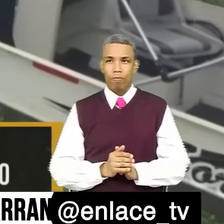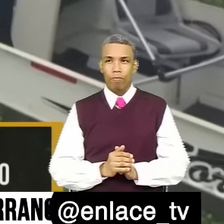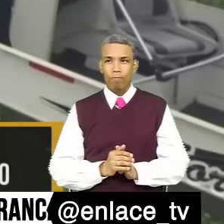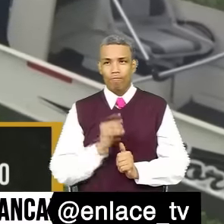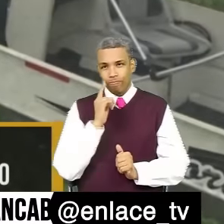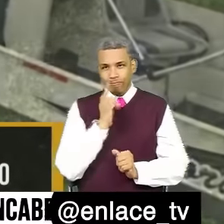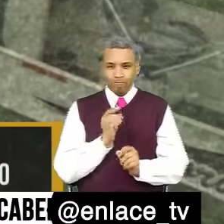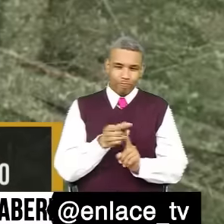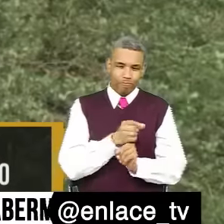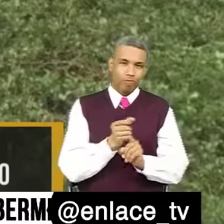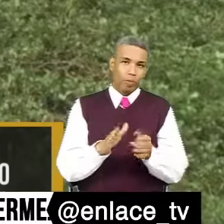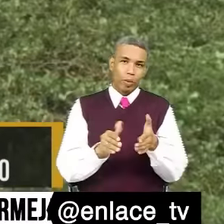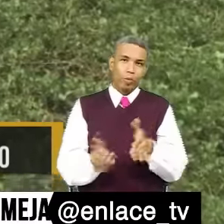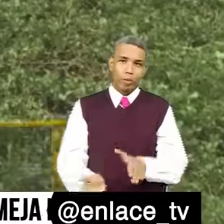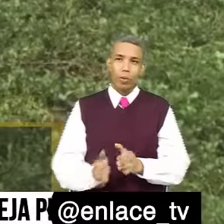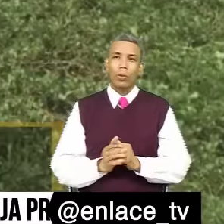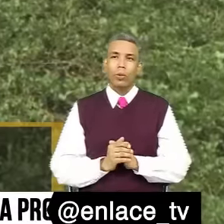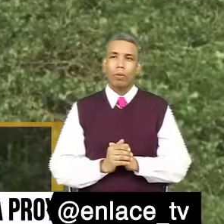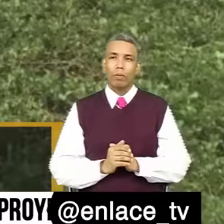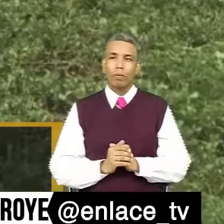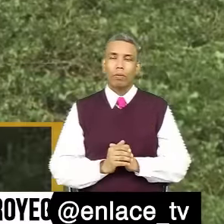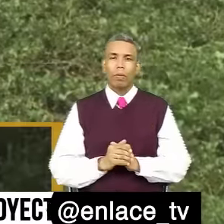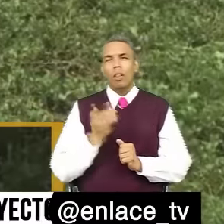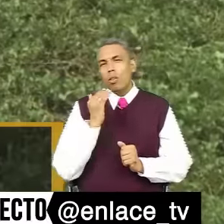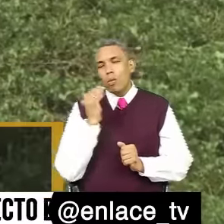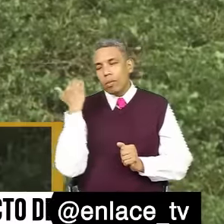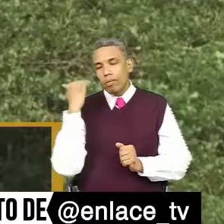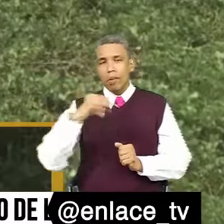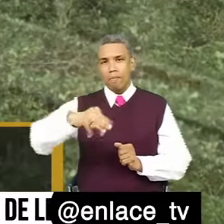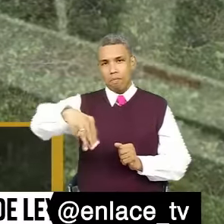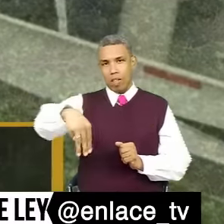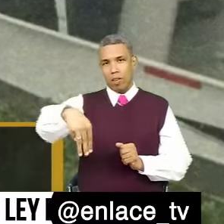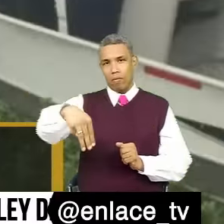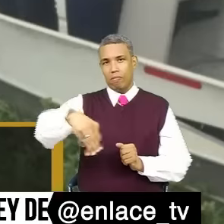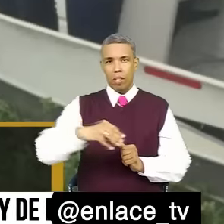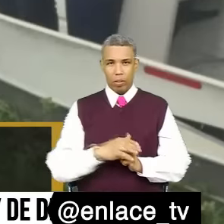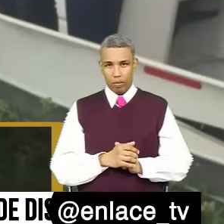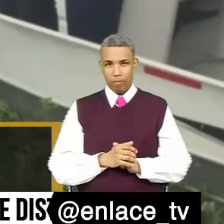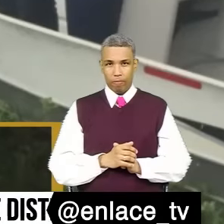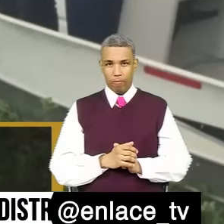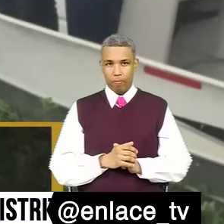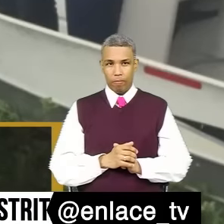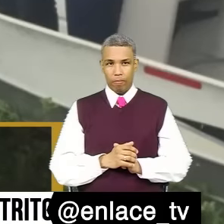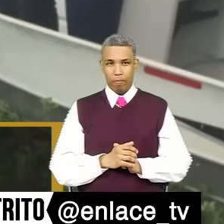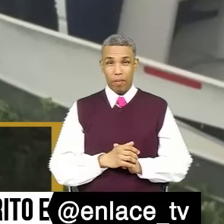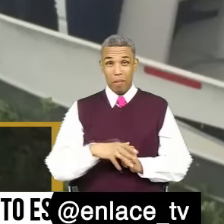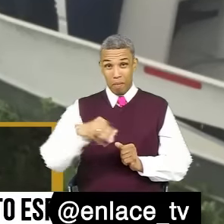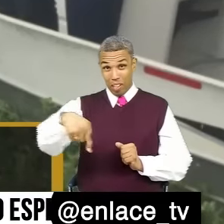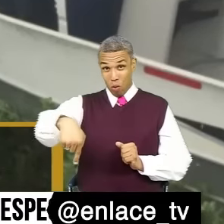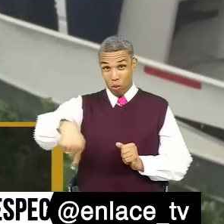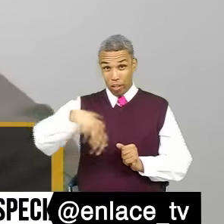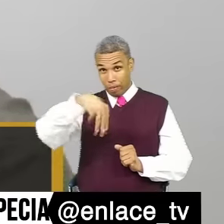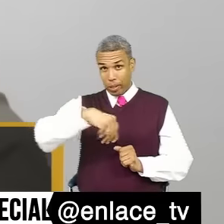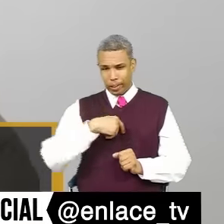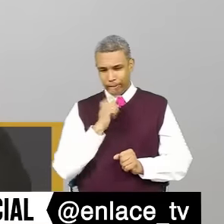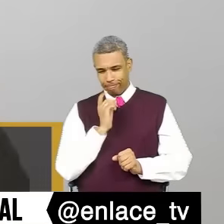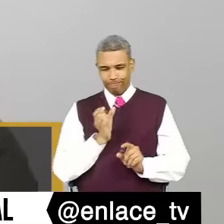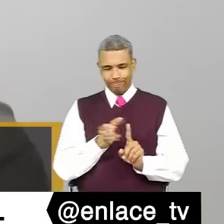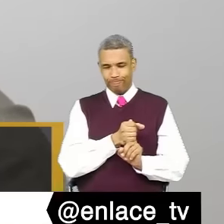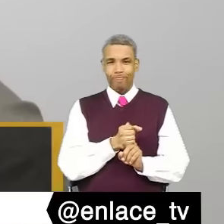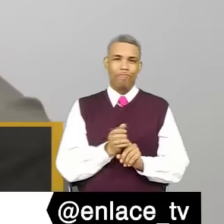del Magdalena Medio. El hecho se registró este martes cuando ambientalistas descubrieron al mamífero muerto en aguas de la Ciénaga San Silvestre. Pero realmente